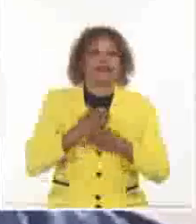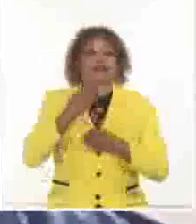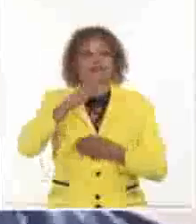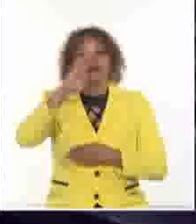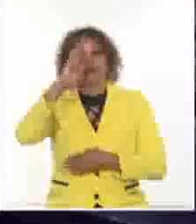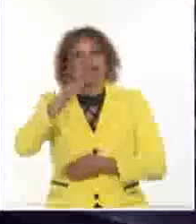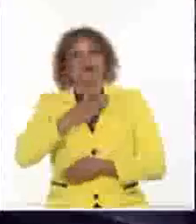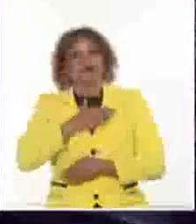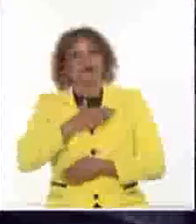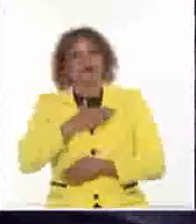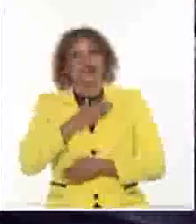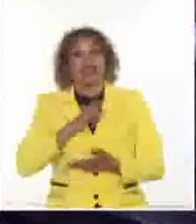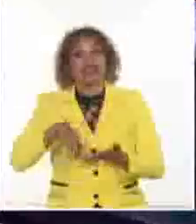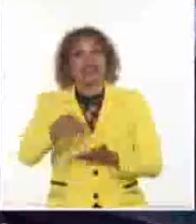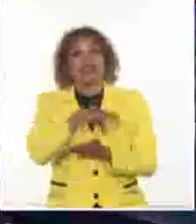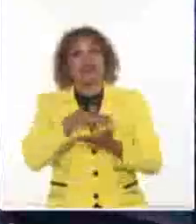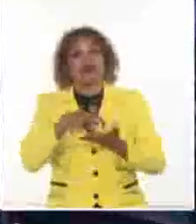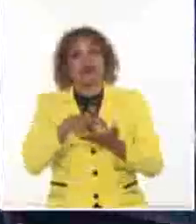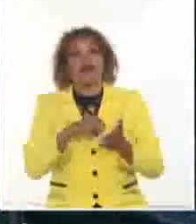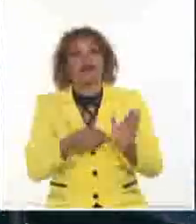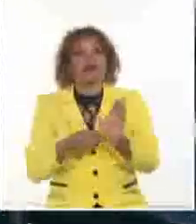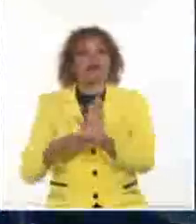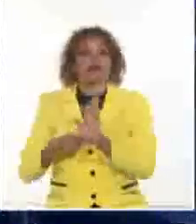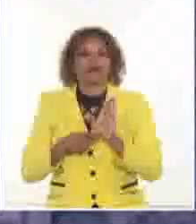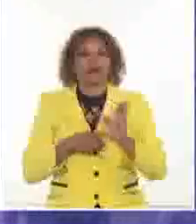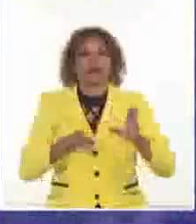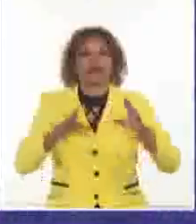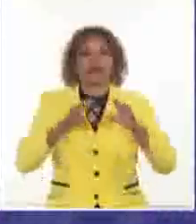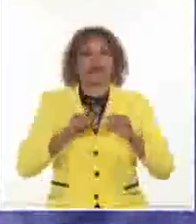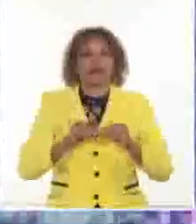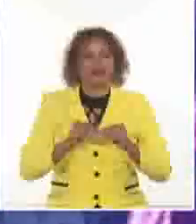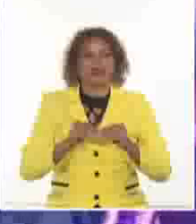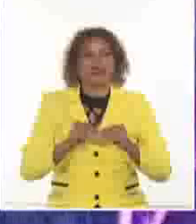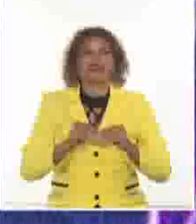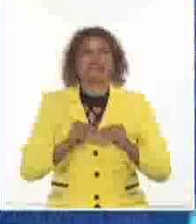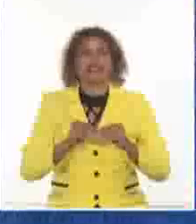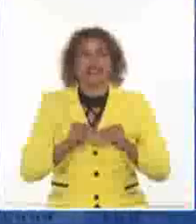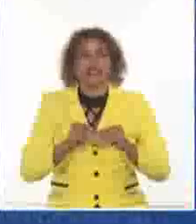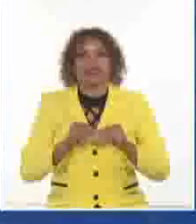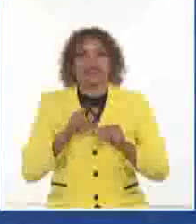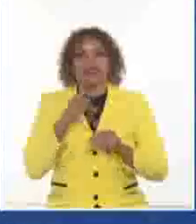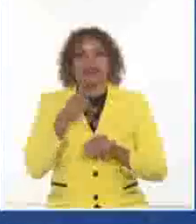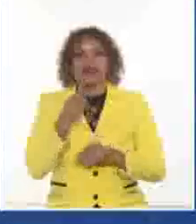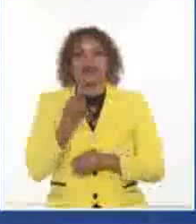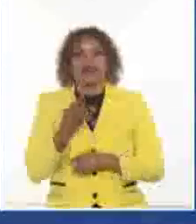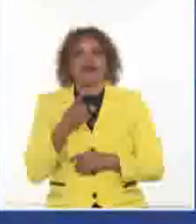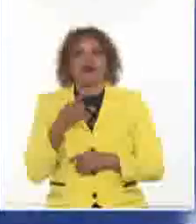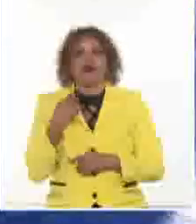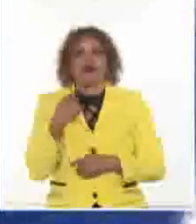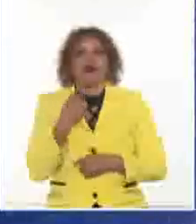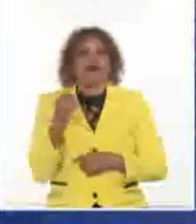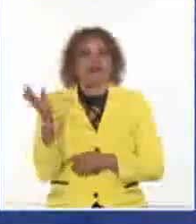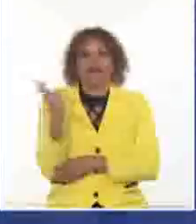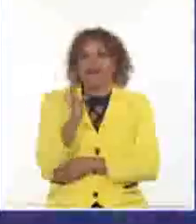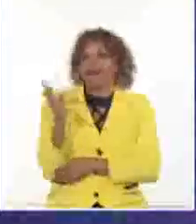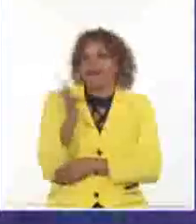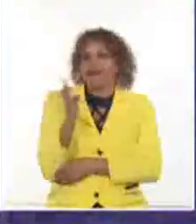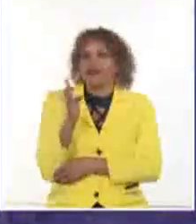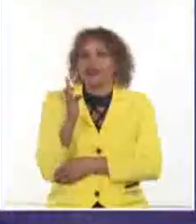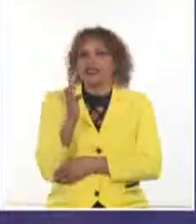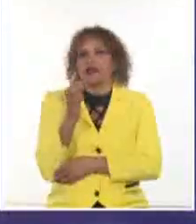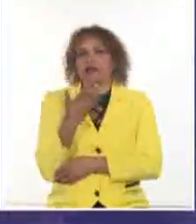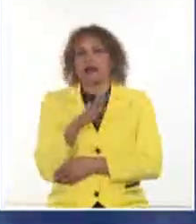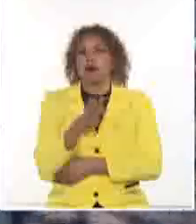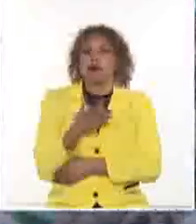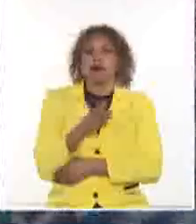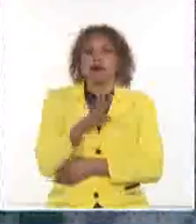ahí mismo en el escenario que nos presentamos anoche, en Carretera del Morro, Calle 3, los carnavales. Estoy hablando hace más